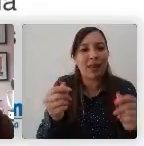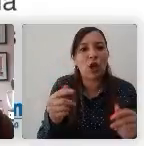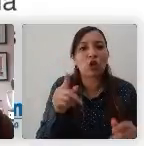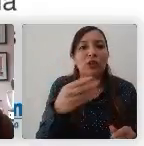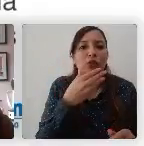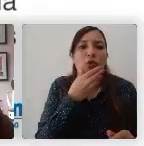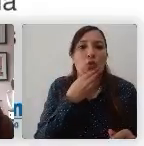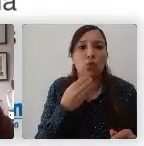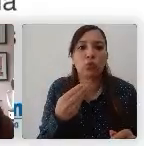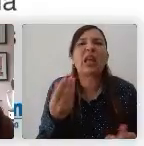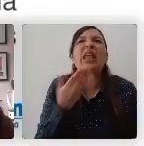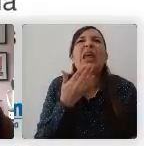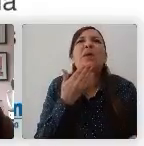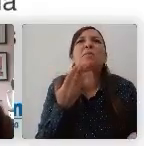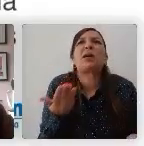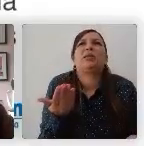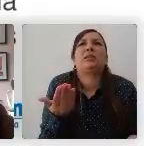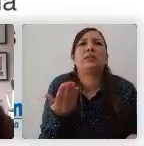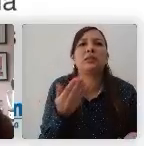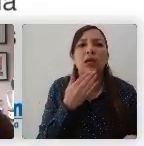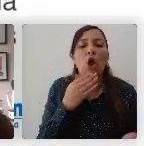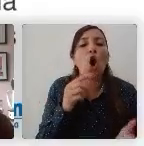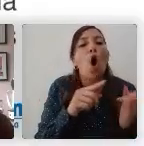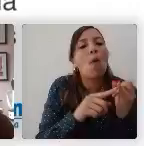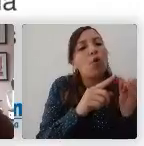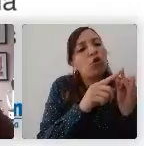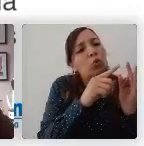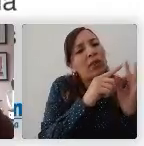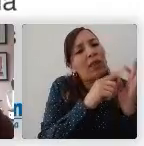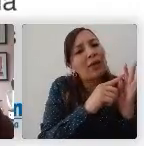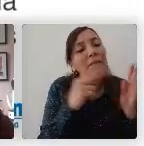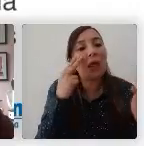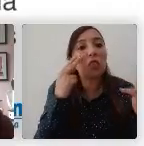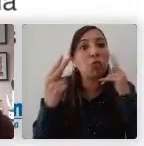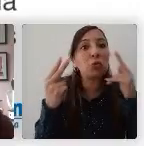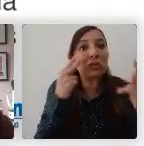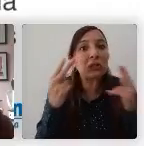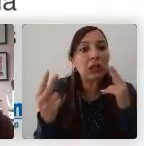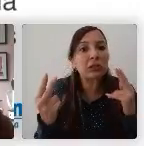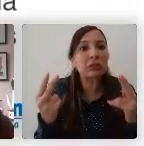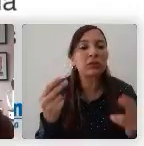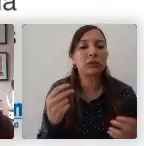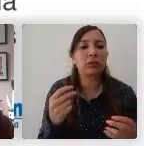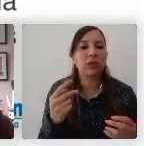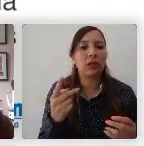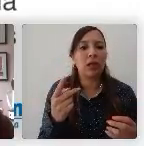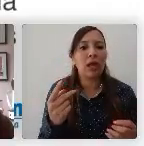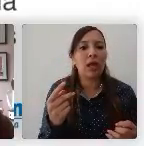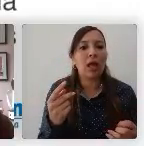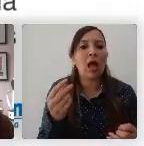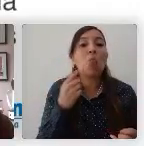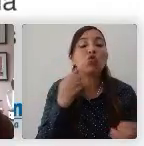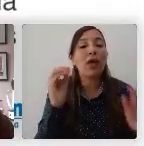consigo traer otra serie de oportunidades para esos turistas hemos visto por ejemplo la participación de jóvenes